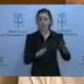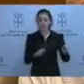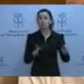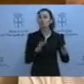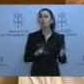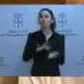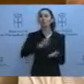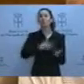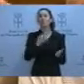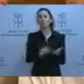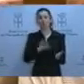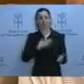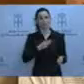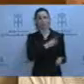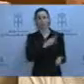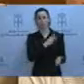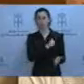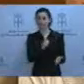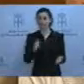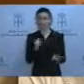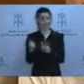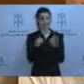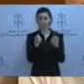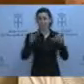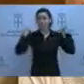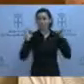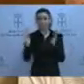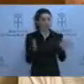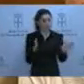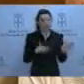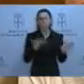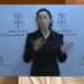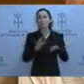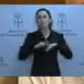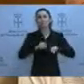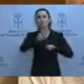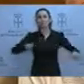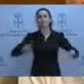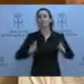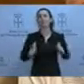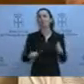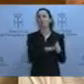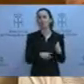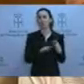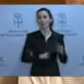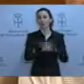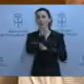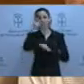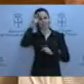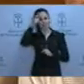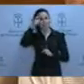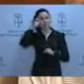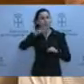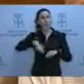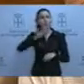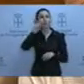proyecto de integrar patronos privados? ¿Muy necesarios ambos dos? Pues ninguno. ¿Y dónde están las posibilidades de los habitantes de la zona de desarrollo turístico y desarrollo cultural con